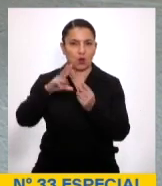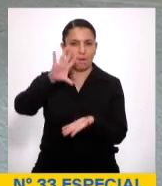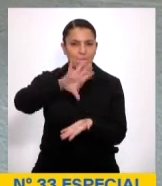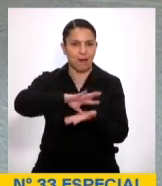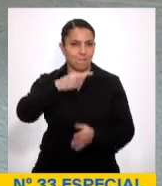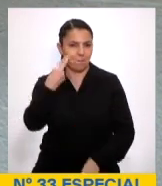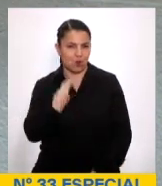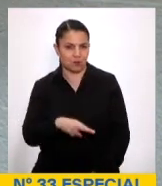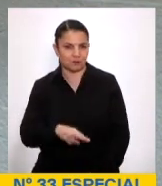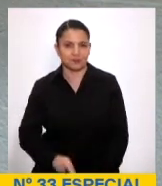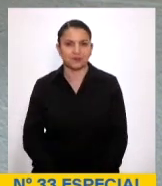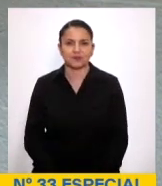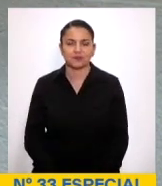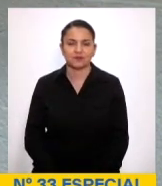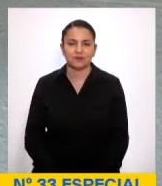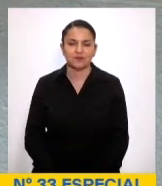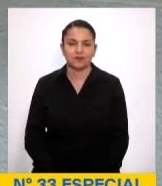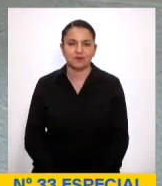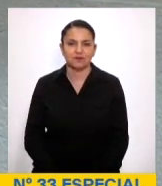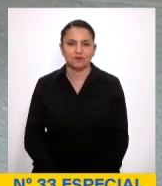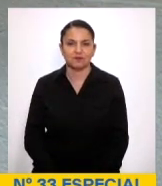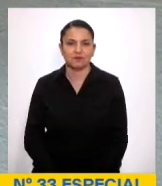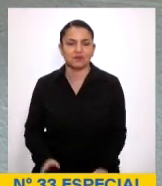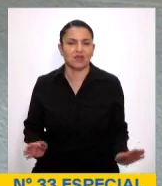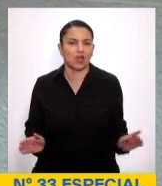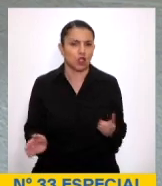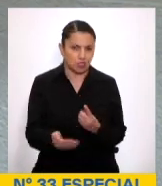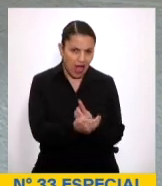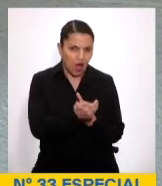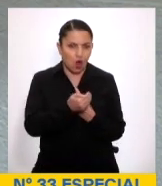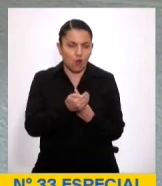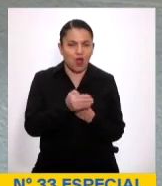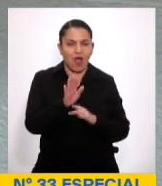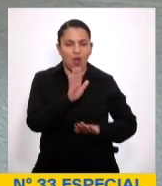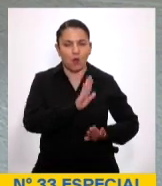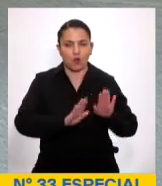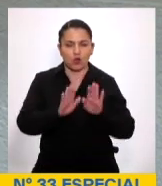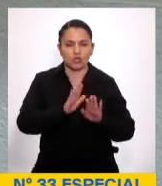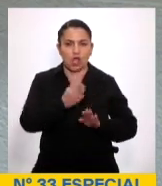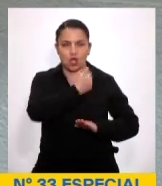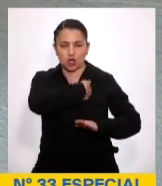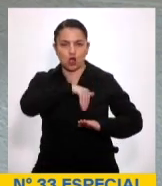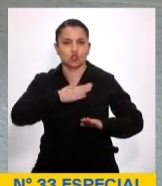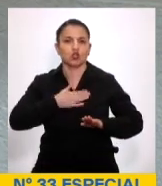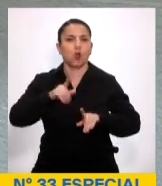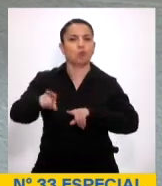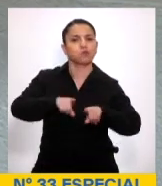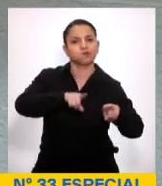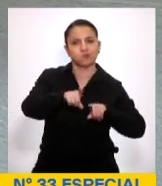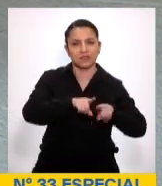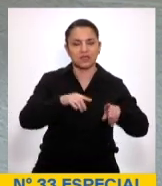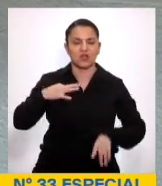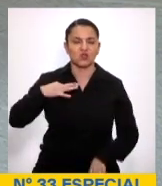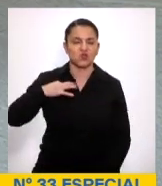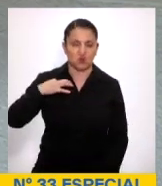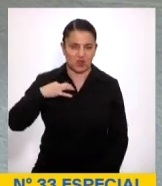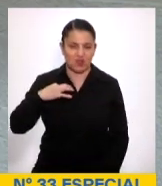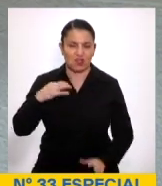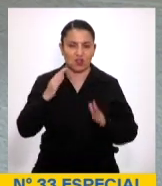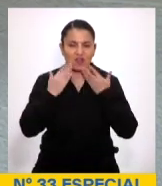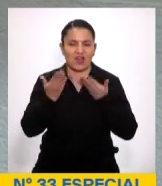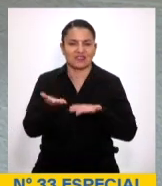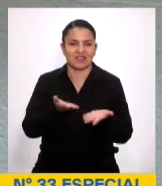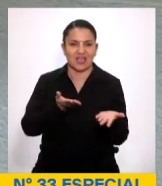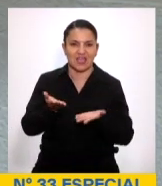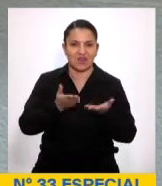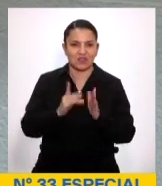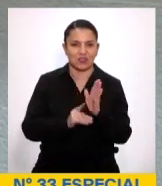propio que nos acoja y de protección gobernado por nosotros sus ciudadanos y al Servicio del desarrollo espiritual y físico